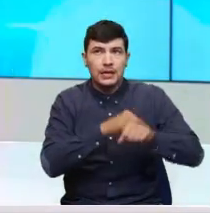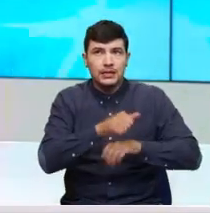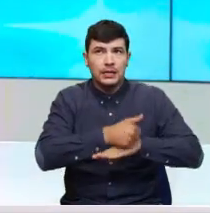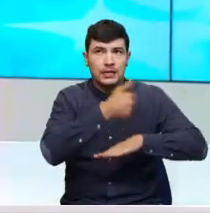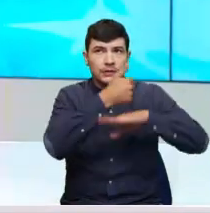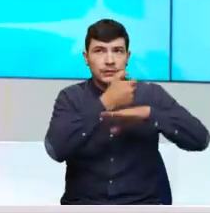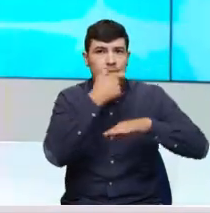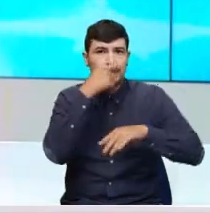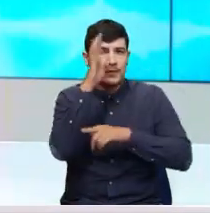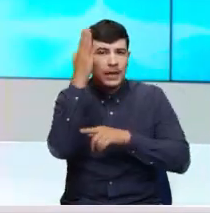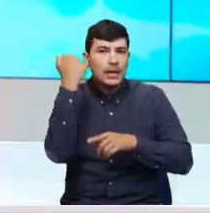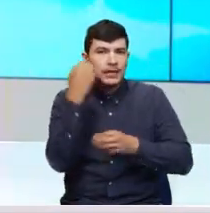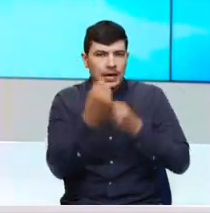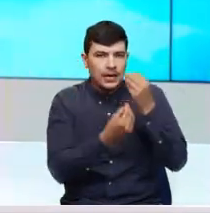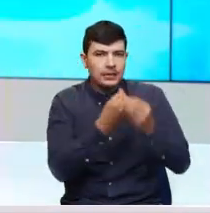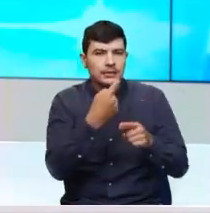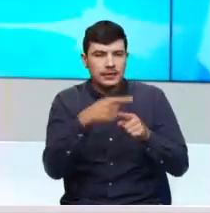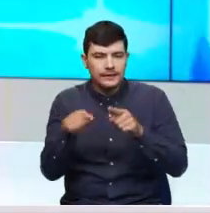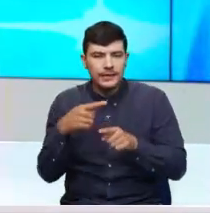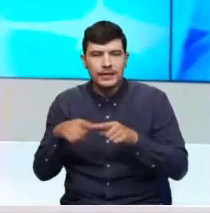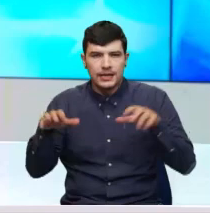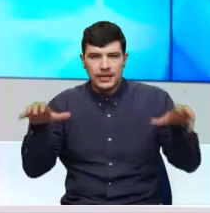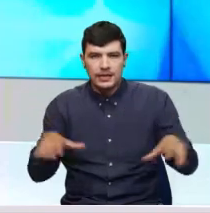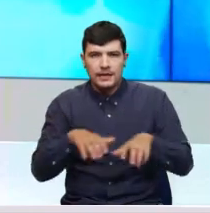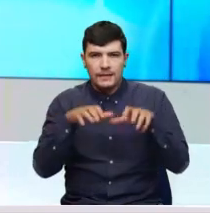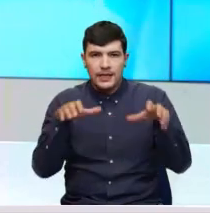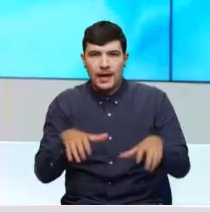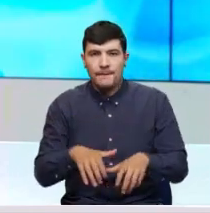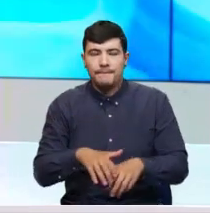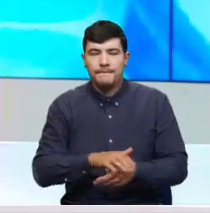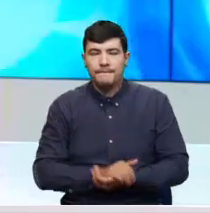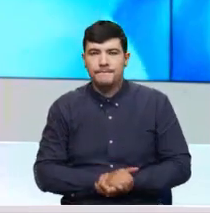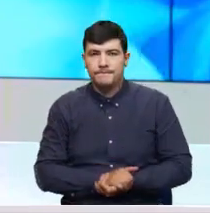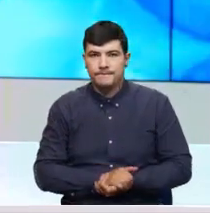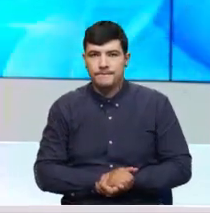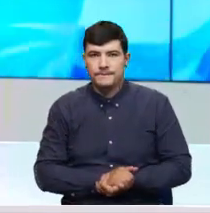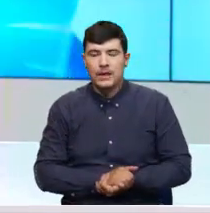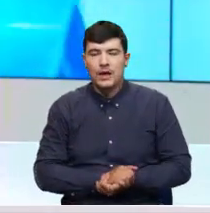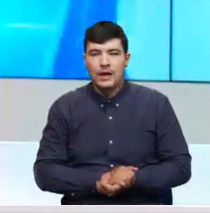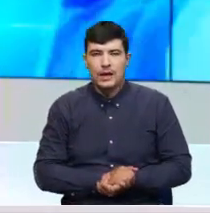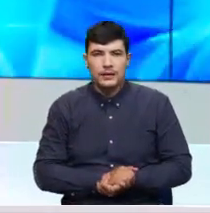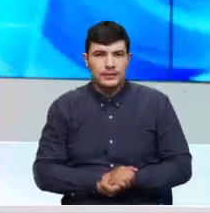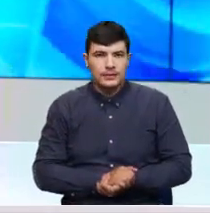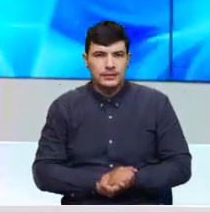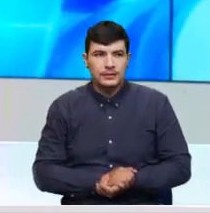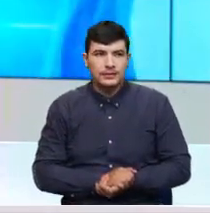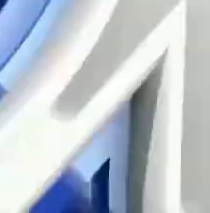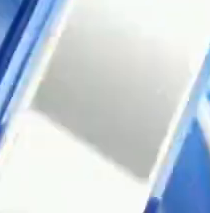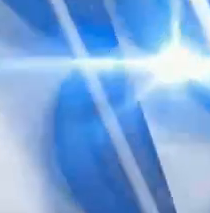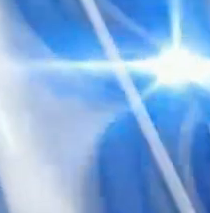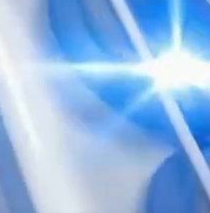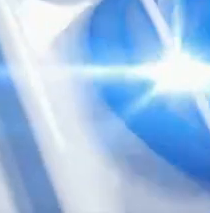diferentes actividades. A esta hora nuestra periodista Isabela Quintero nos amplía toda la información. Isabela, adelante.